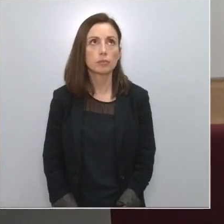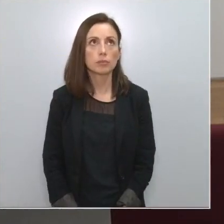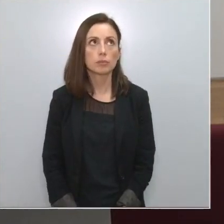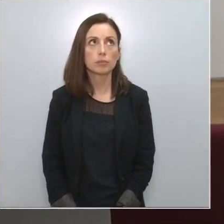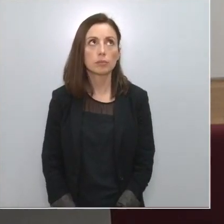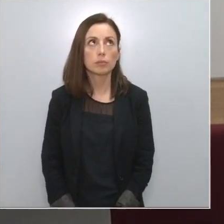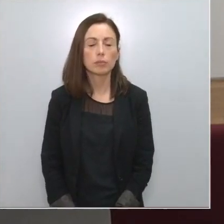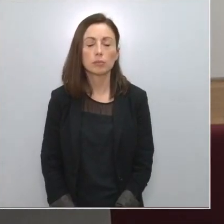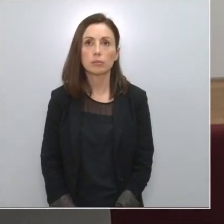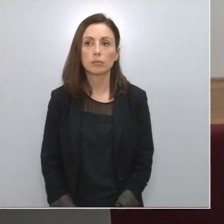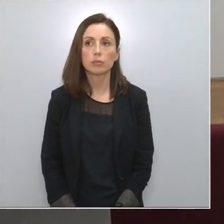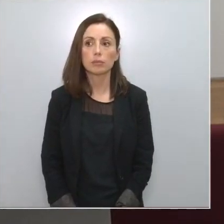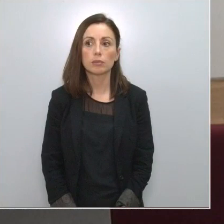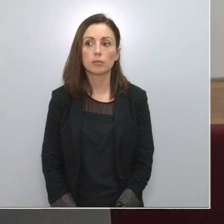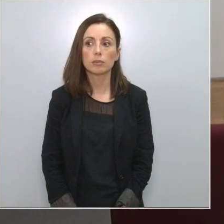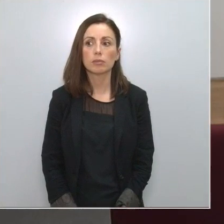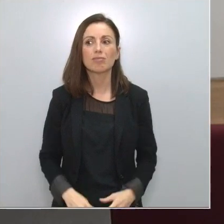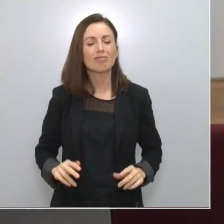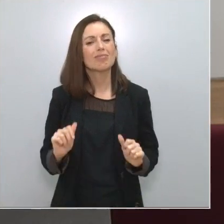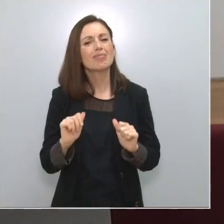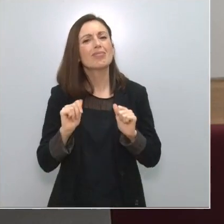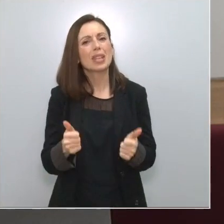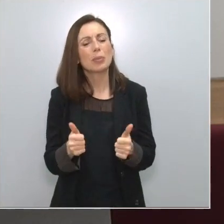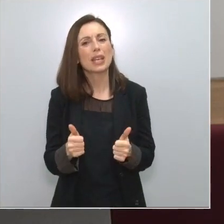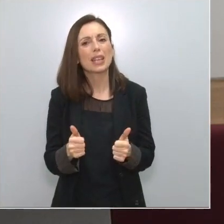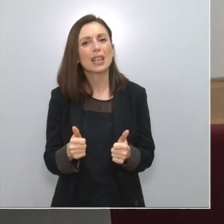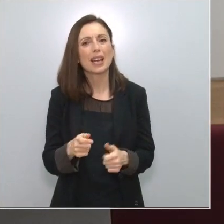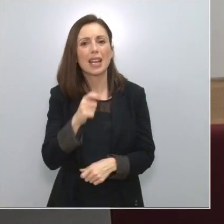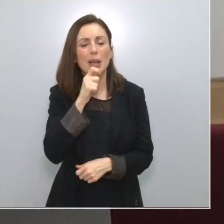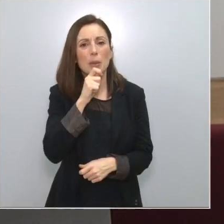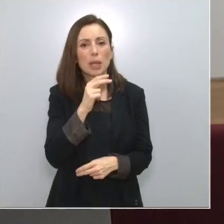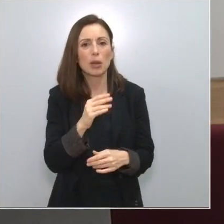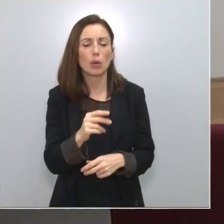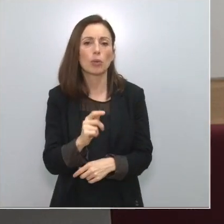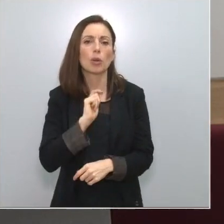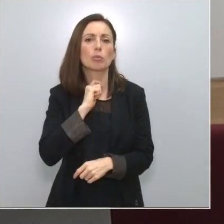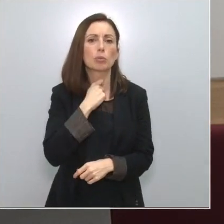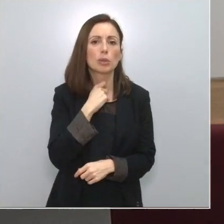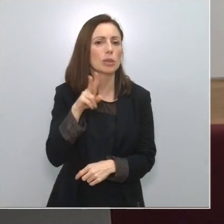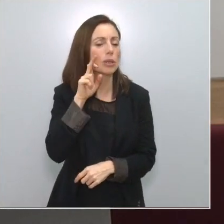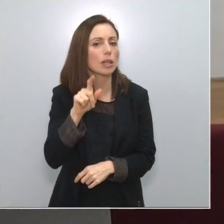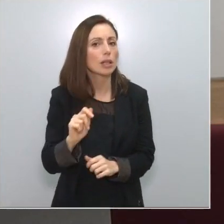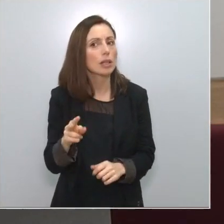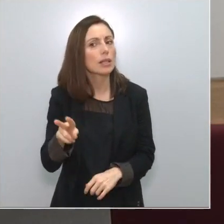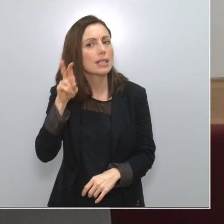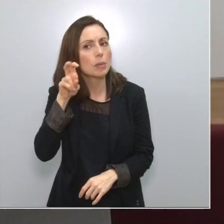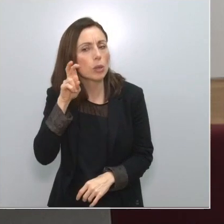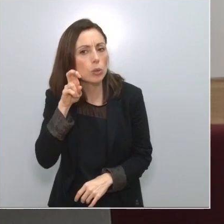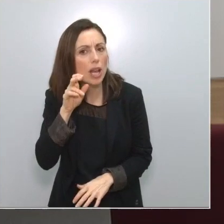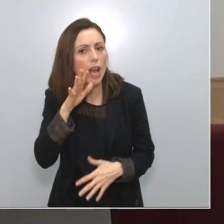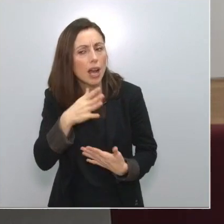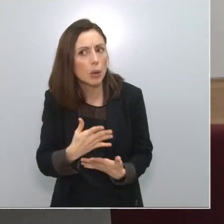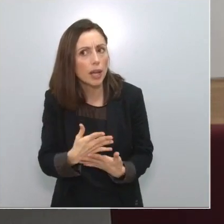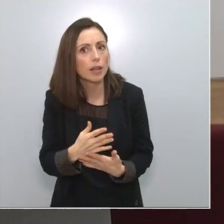Al presidente del Gobierno. Disculpa, ¿puedes empezar al principio, que tenías el micrófono silenciado? A ver, ¿se me oye?